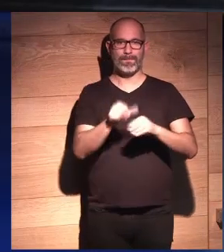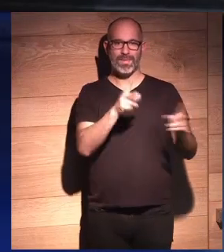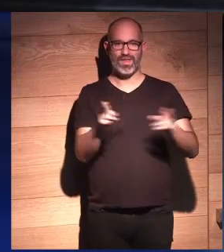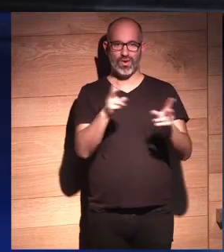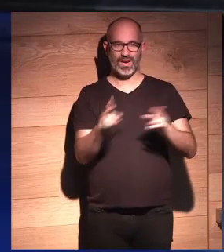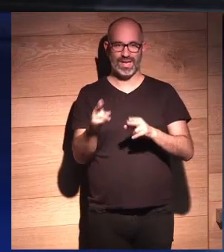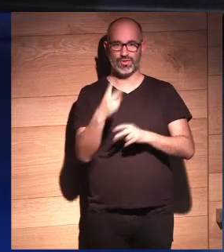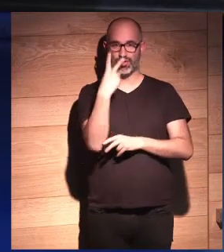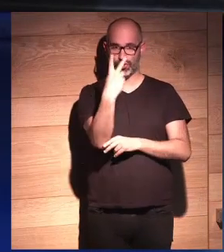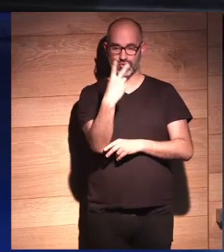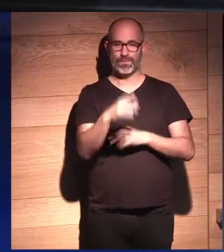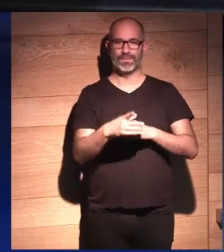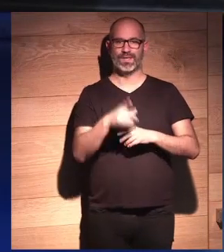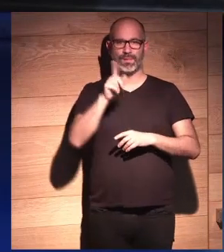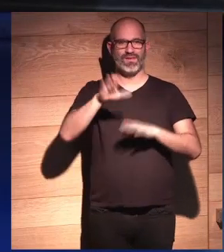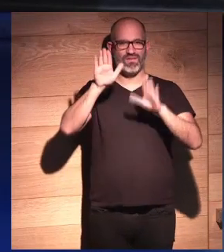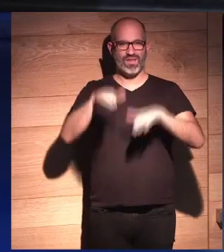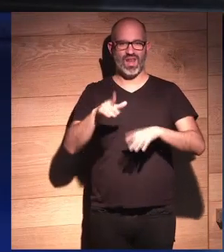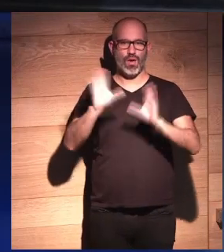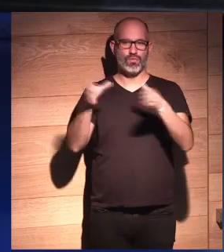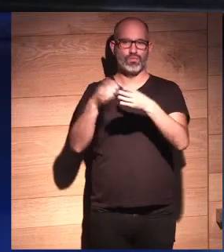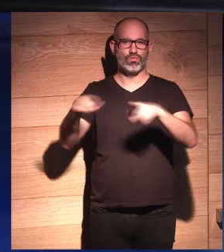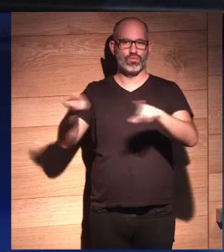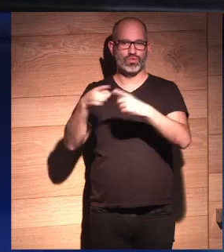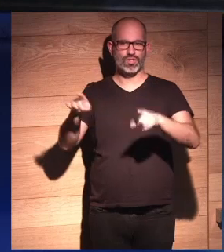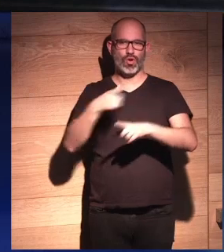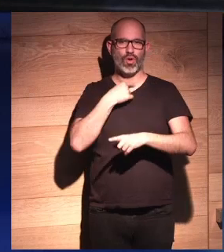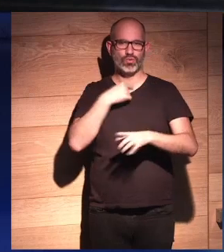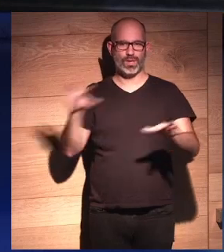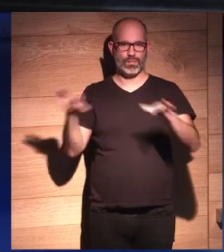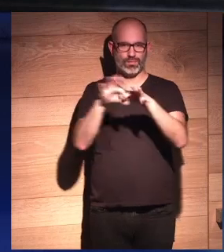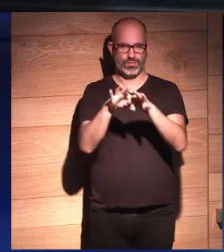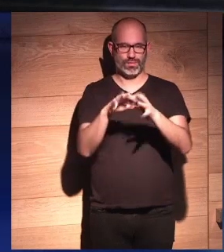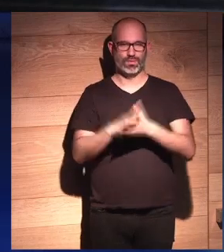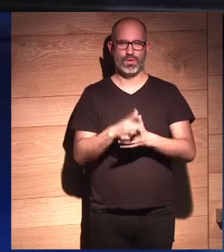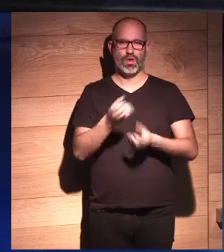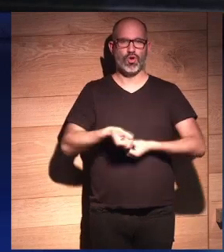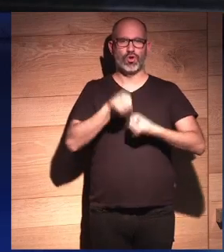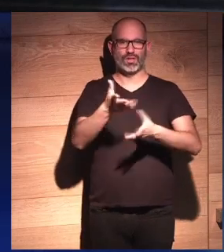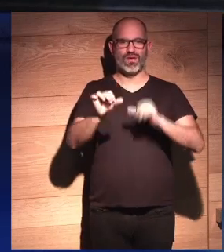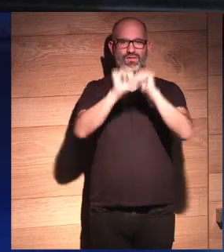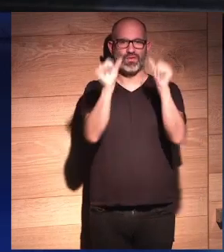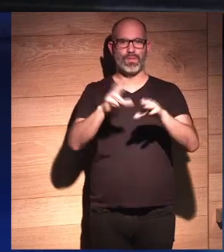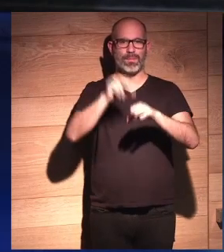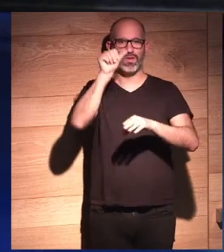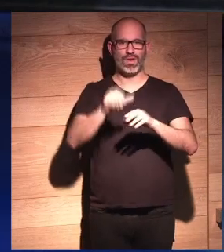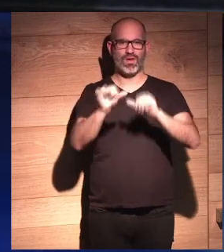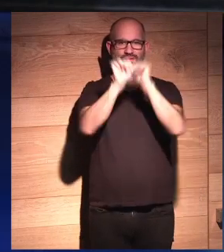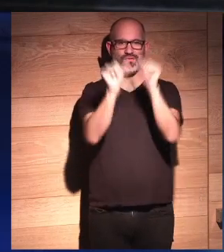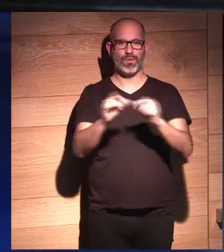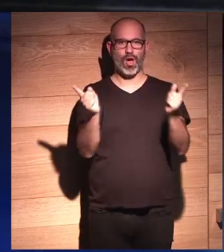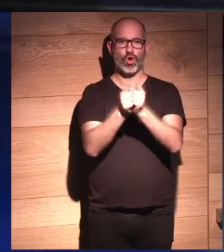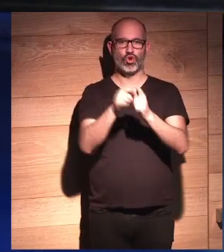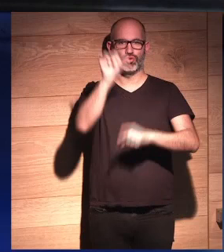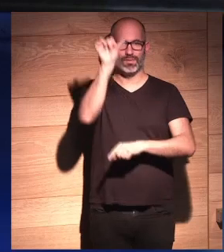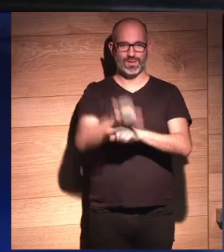revés, fieles también a eso, ¿no? A contar a través del videoclip pues una especie de cortometraje. Así que